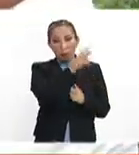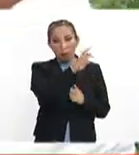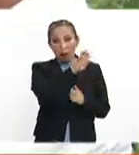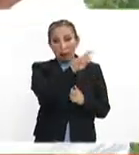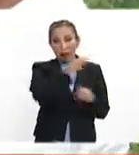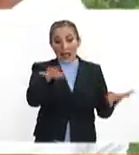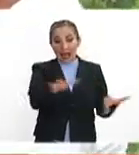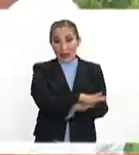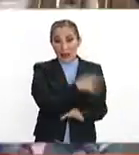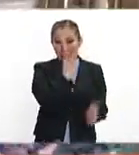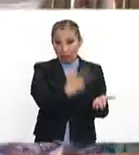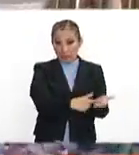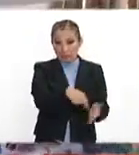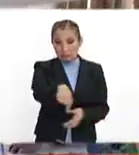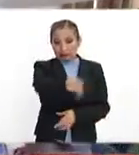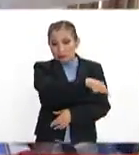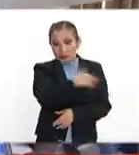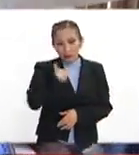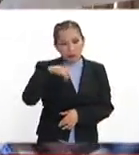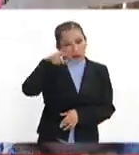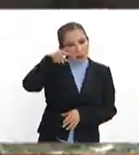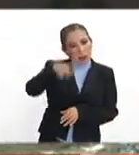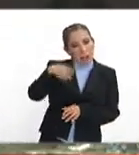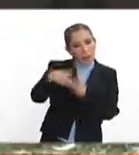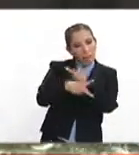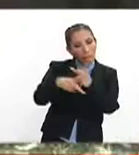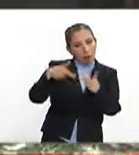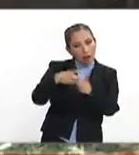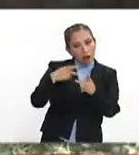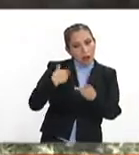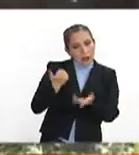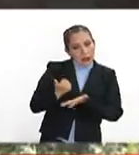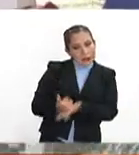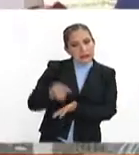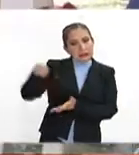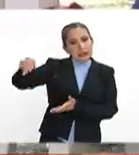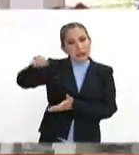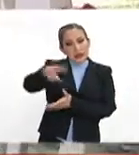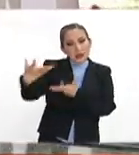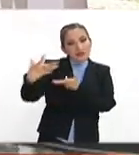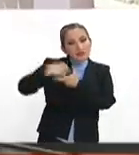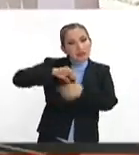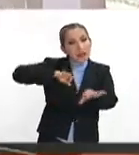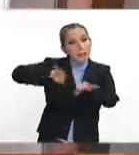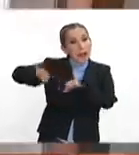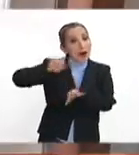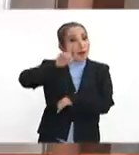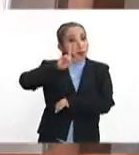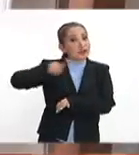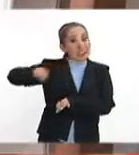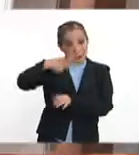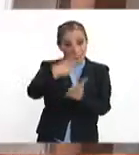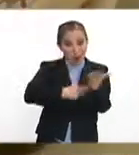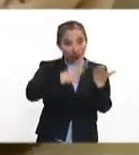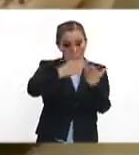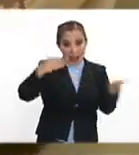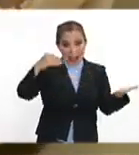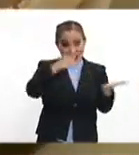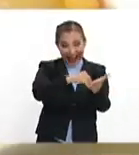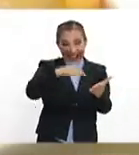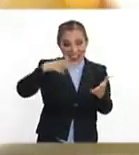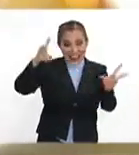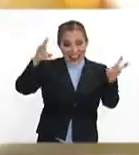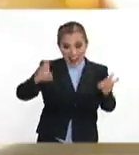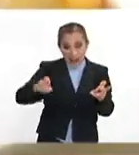gran cambio. Le apostamos a la productividad y le apostamos a la inclusión laboral. Estos programas dejan